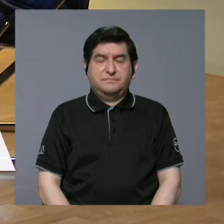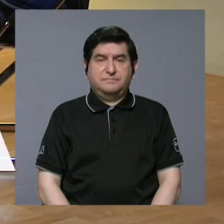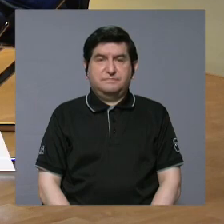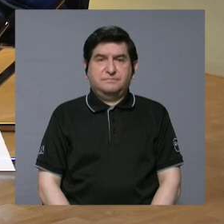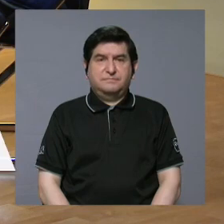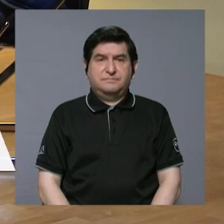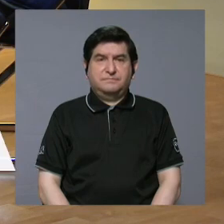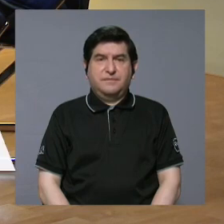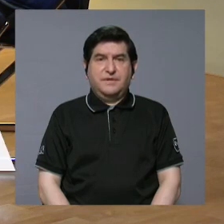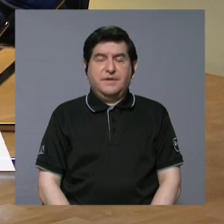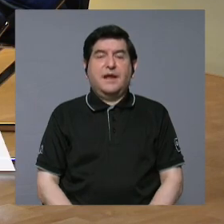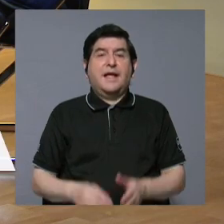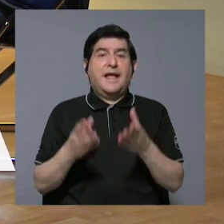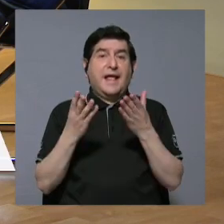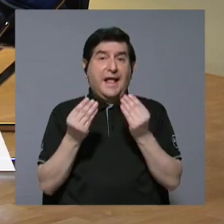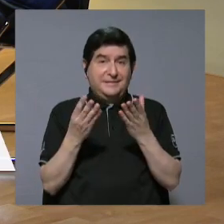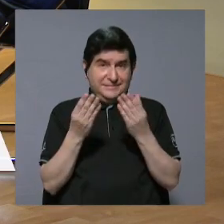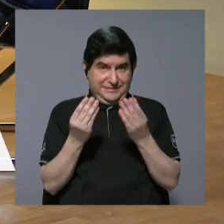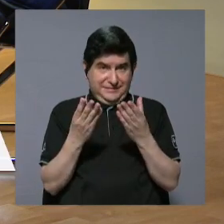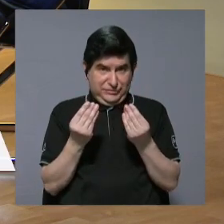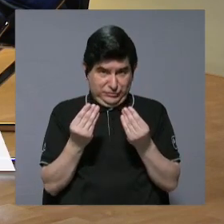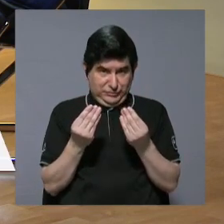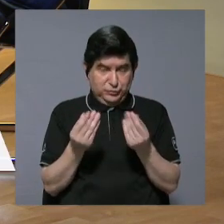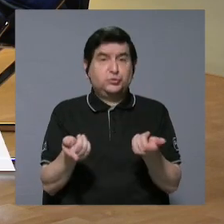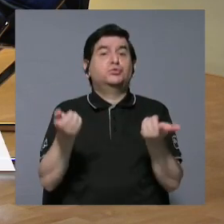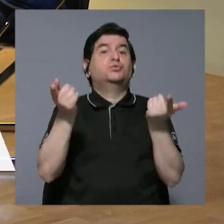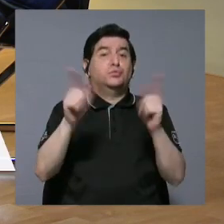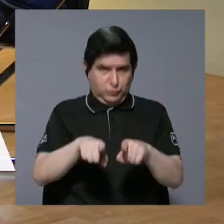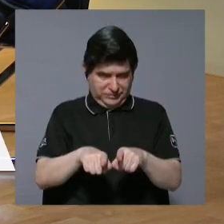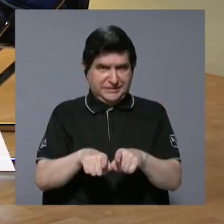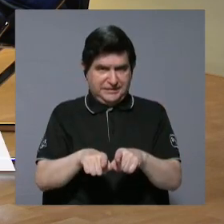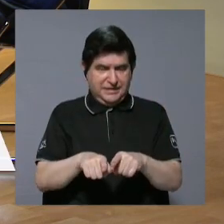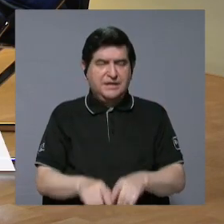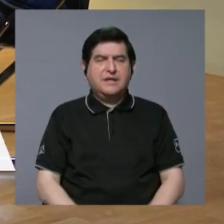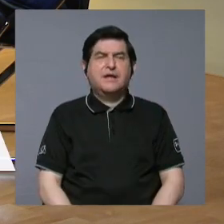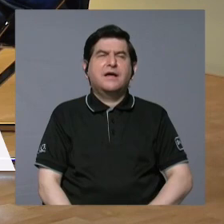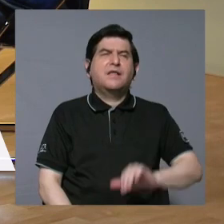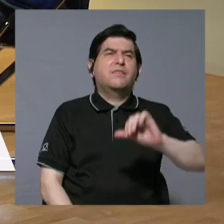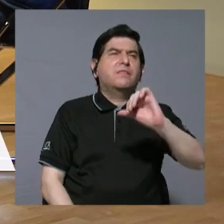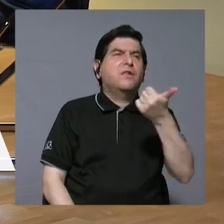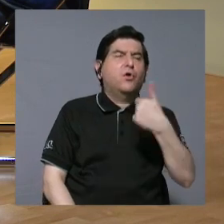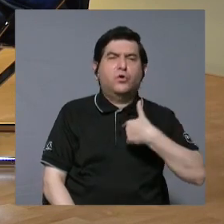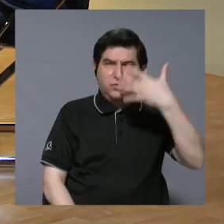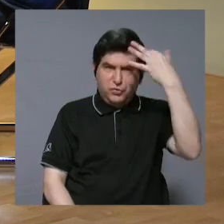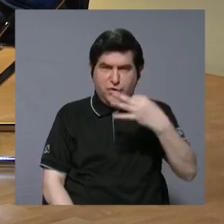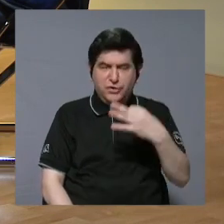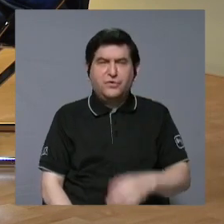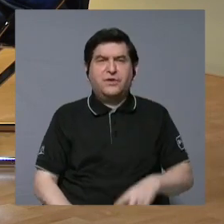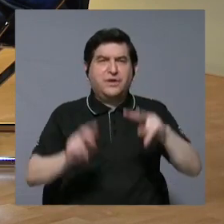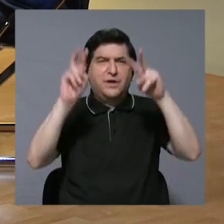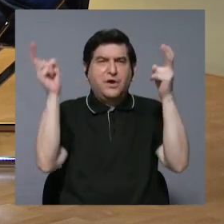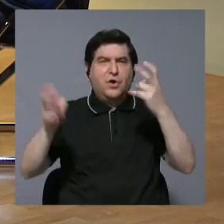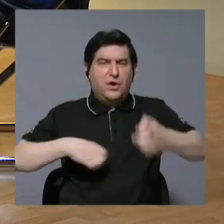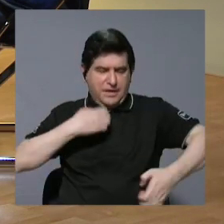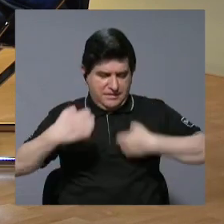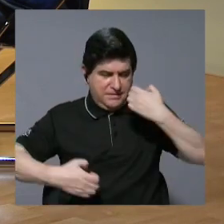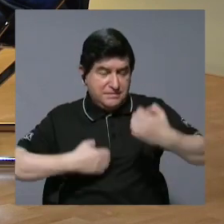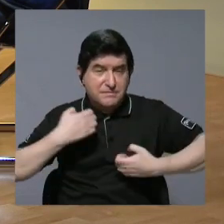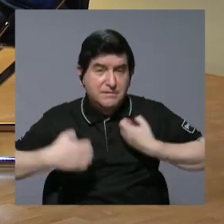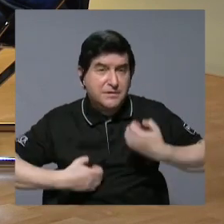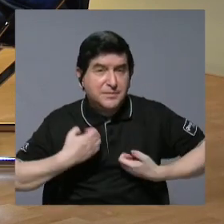Entonces, ese temor se daba. La otra cosa que me parece en el tema de las emociones